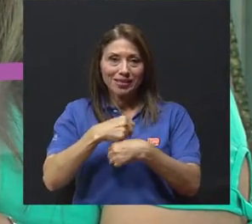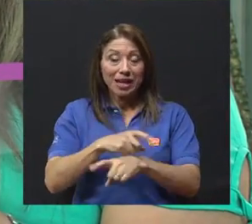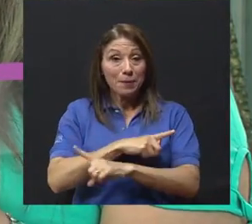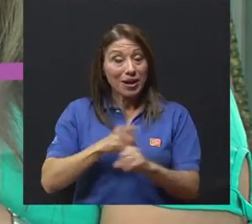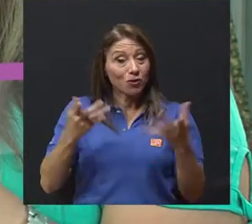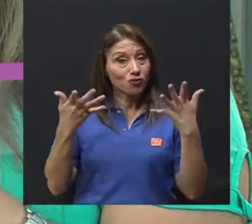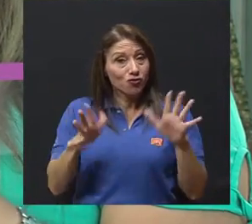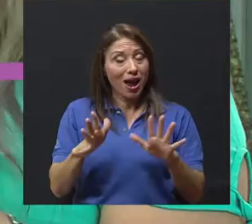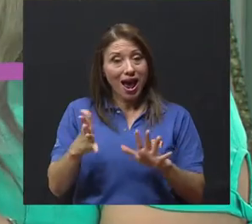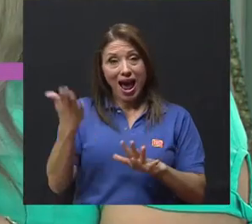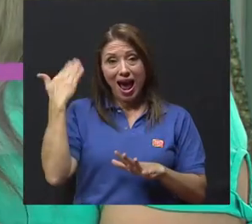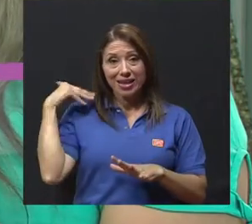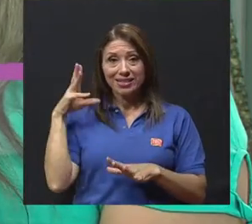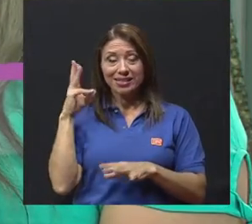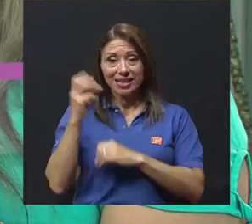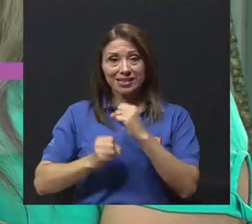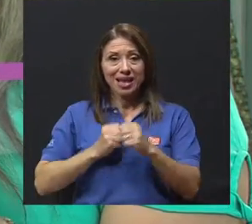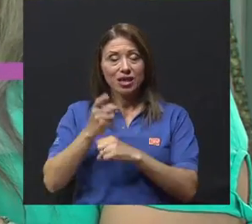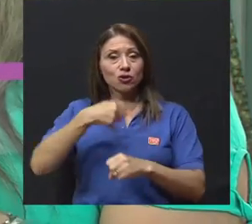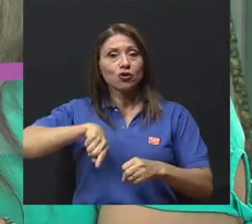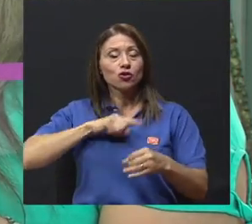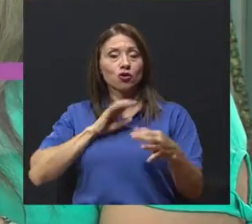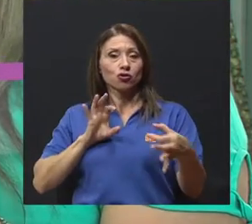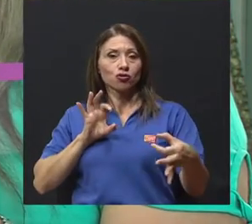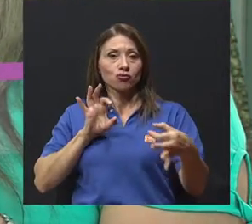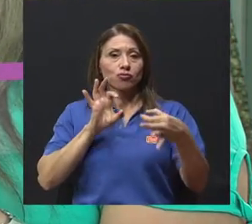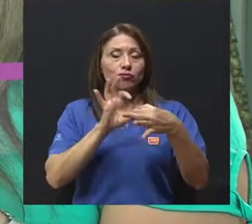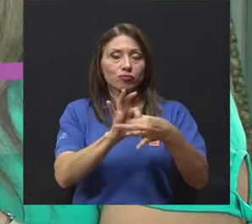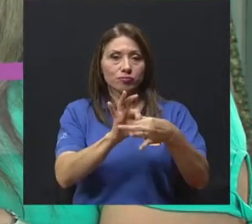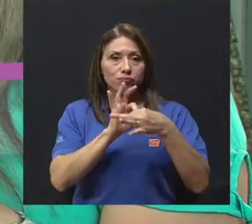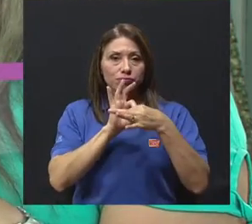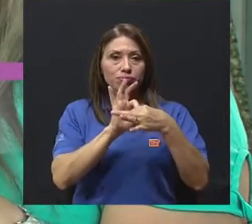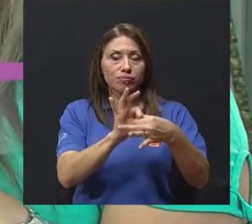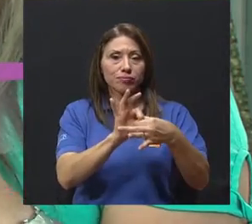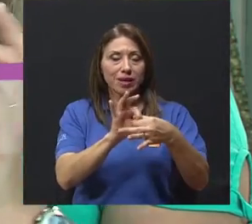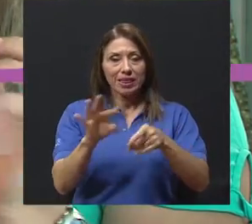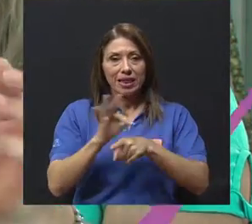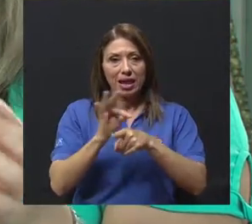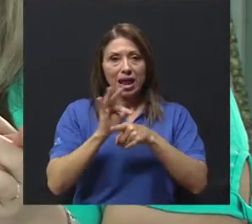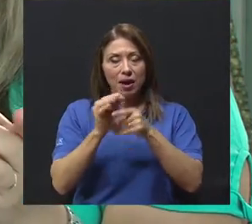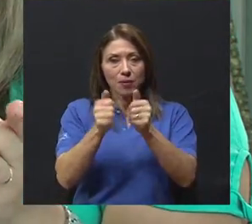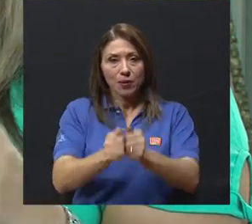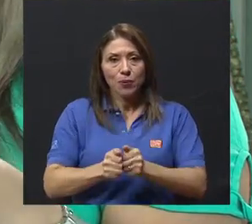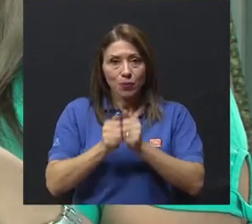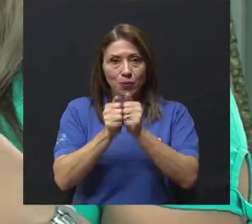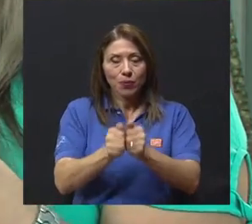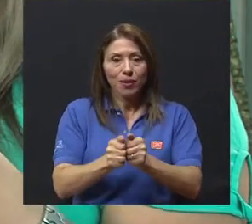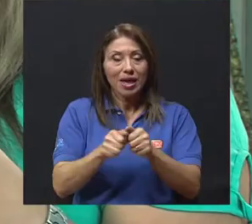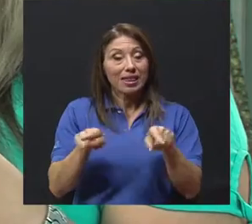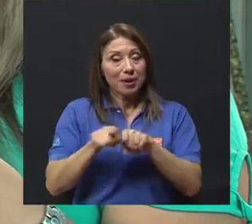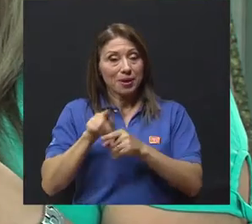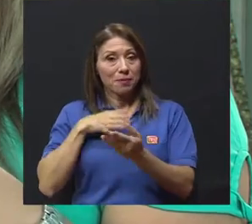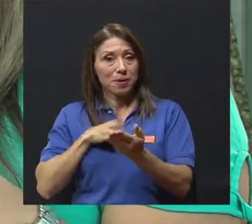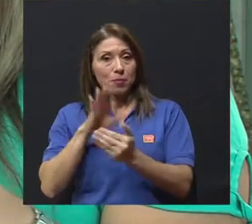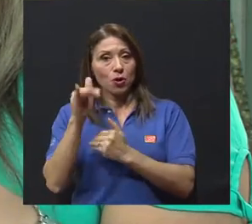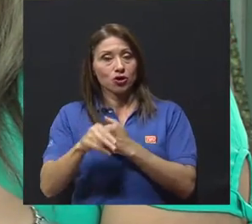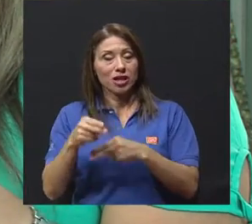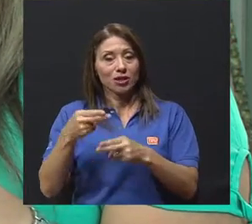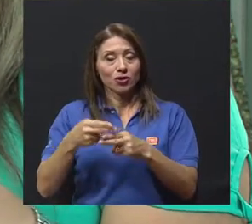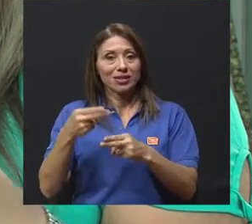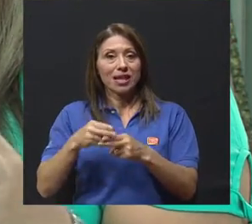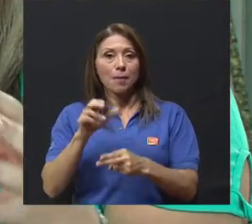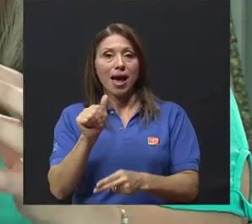ahora hace seis años tenemos una alianza ecos equinoterapia y animales que es mi proyecto